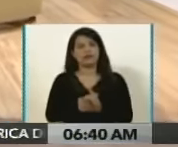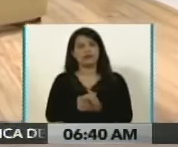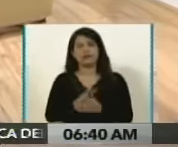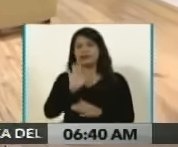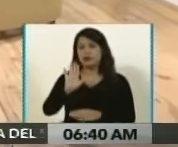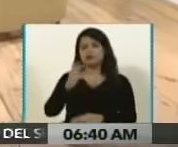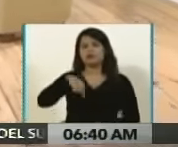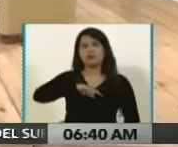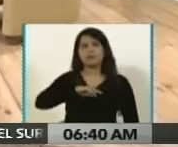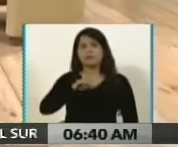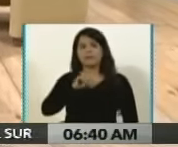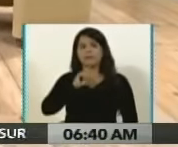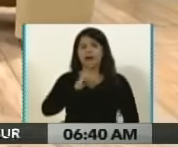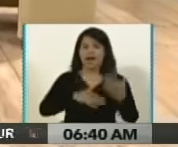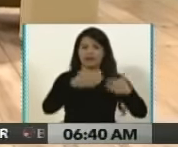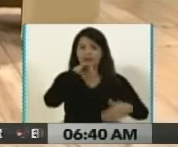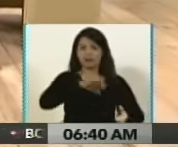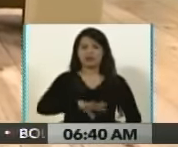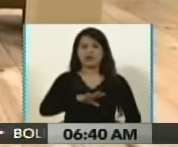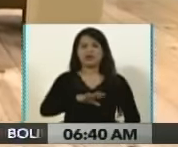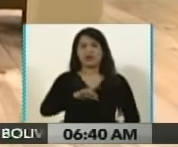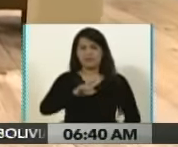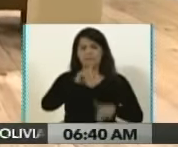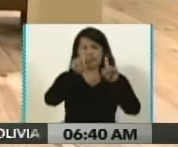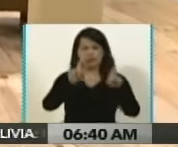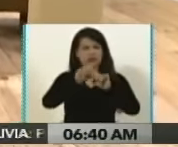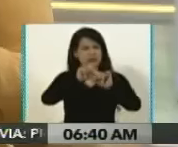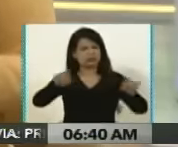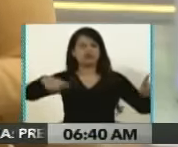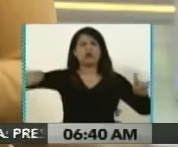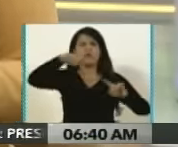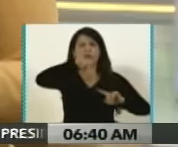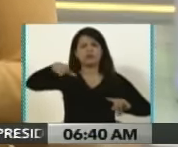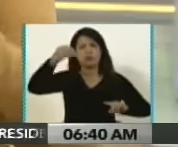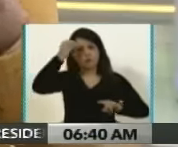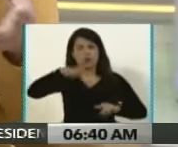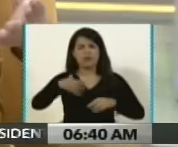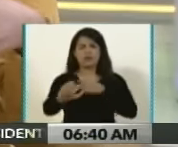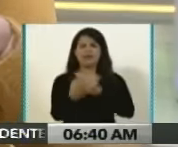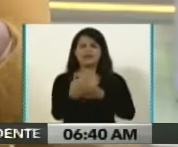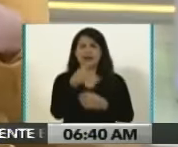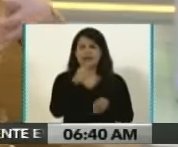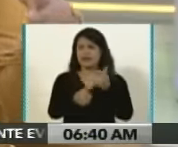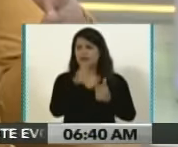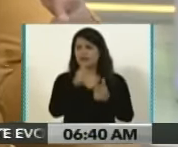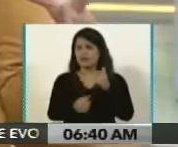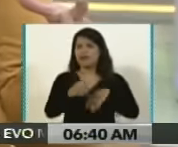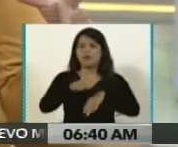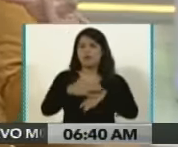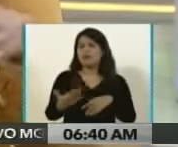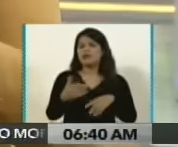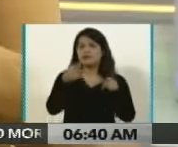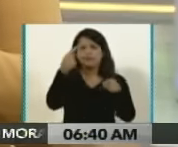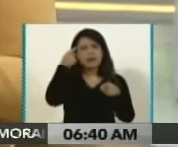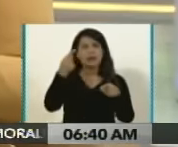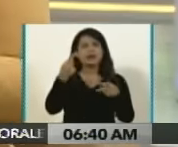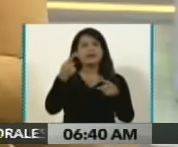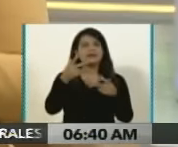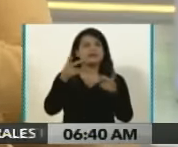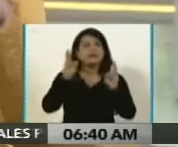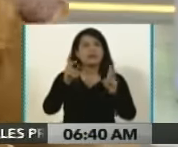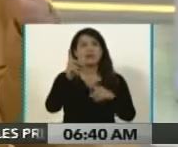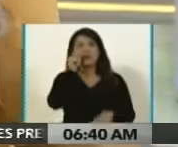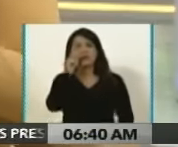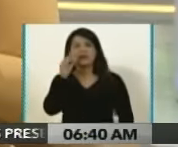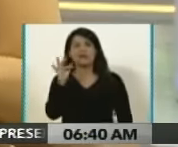Julio, al inicio del programa, que se lo queremos repetir a la gente para que participe a través de las redes sociales, porque forma parte de todo lo que ha generado